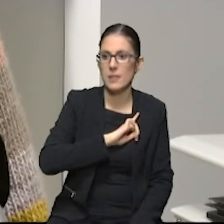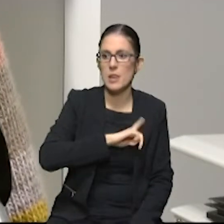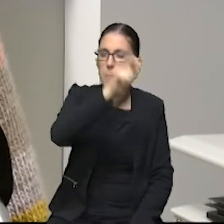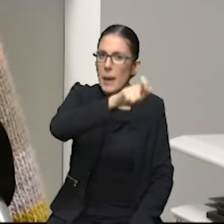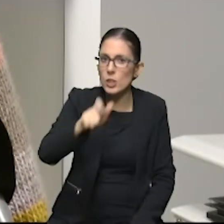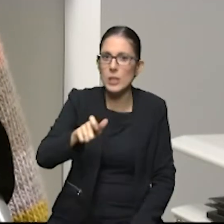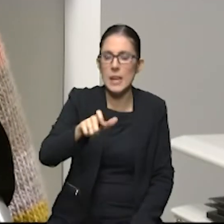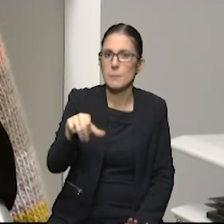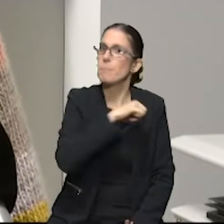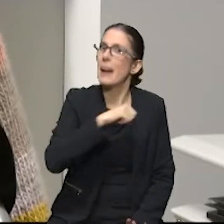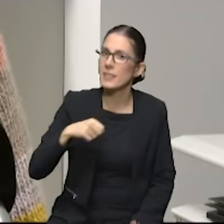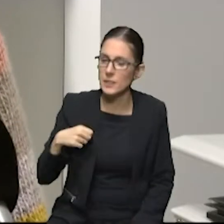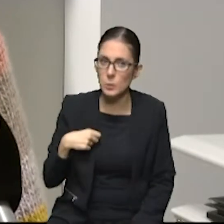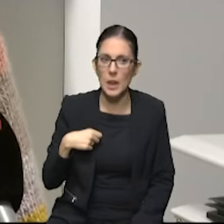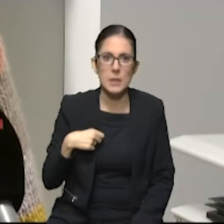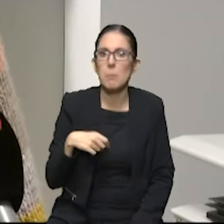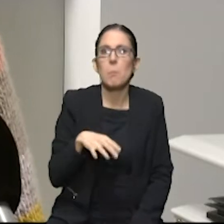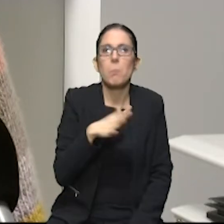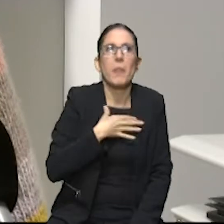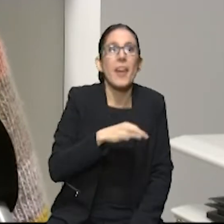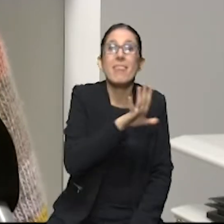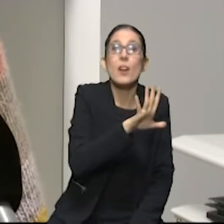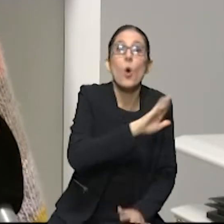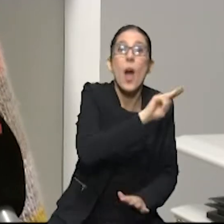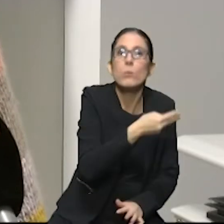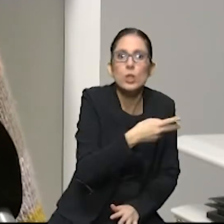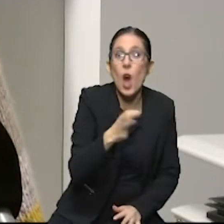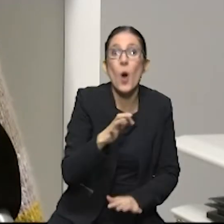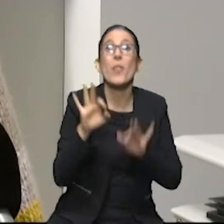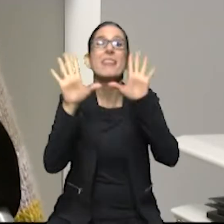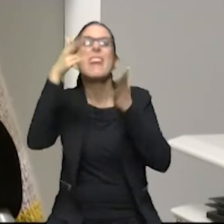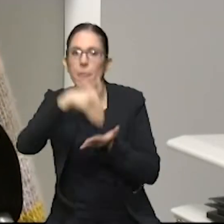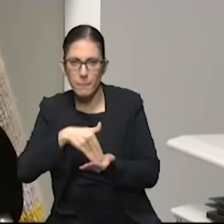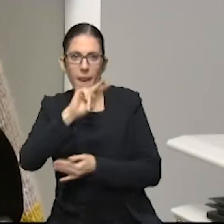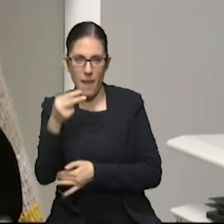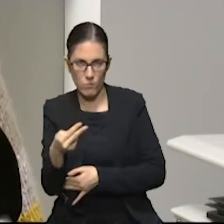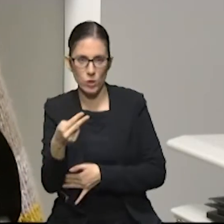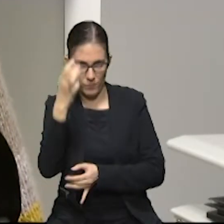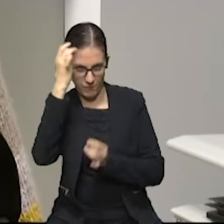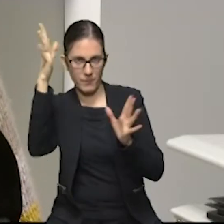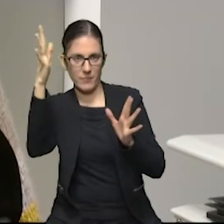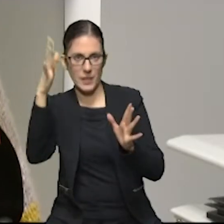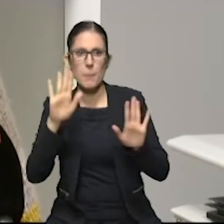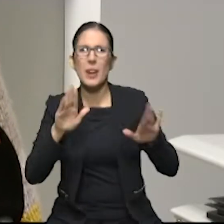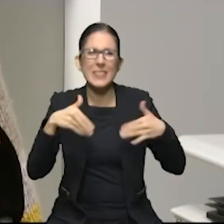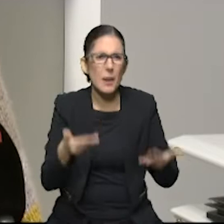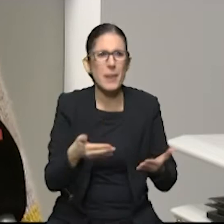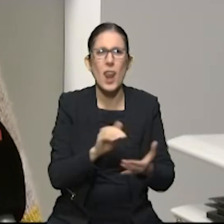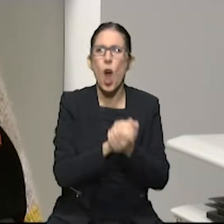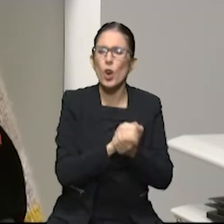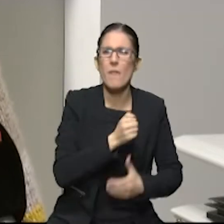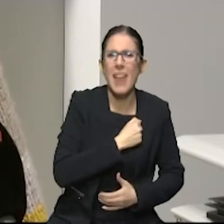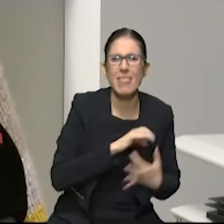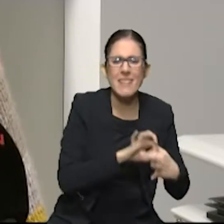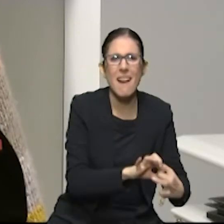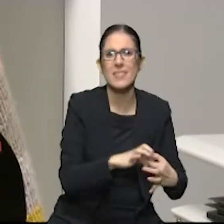particulares desde 5 euros hasta 10.000 euros, para que te hagas una idea, pero ha habido desde cofradías, ayuntamientos,